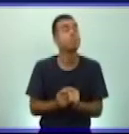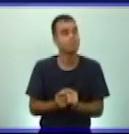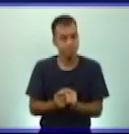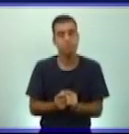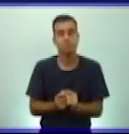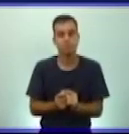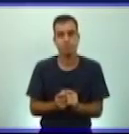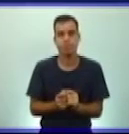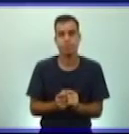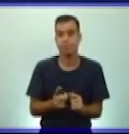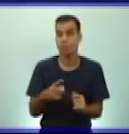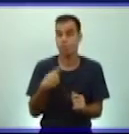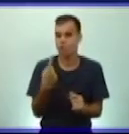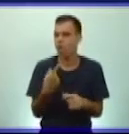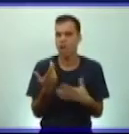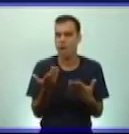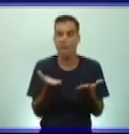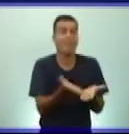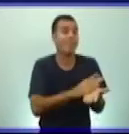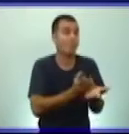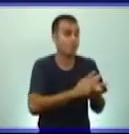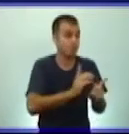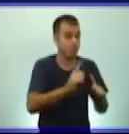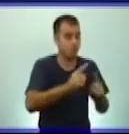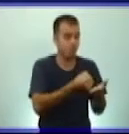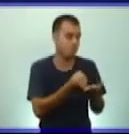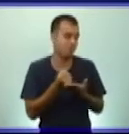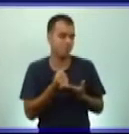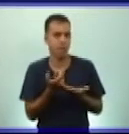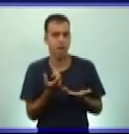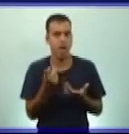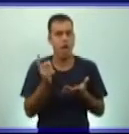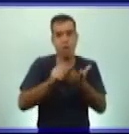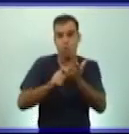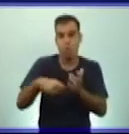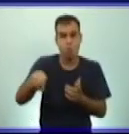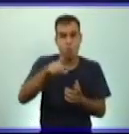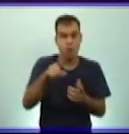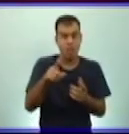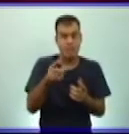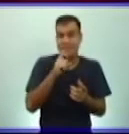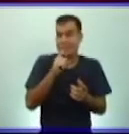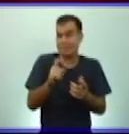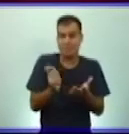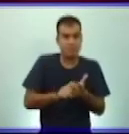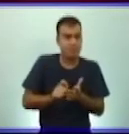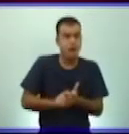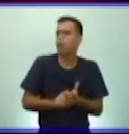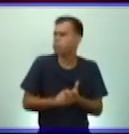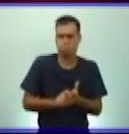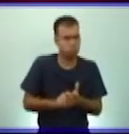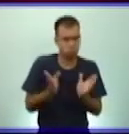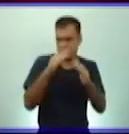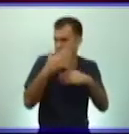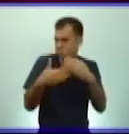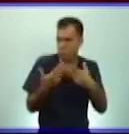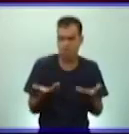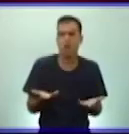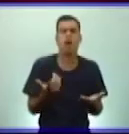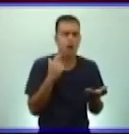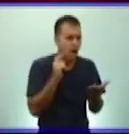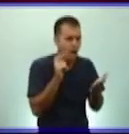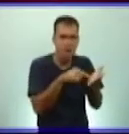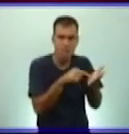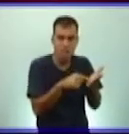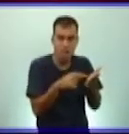auxiliarnos del libro de texto. Aquellos apuntes que no puedan hacer, no hay problema, pues van a estar orientados